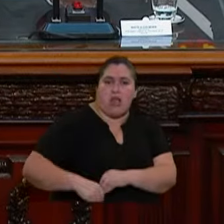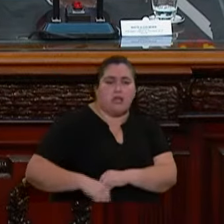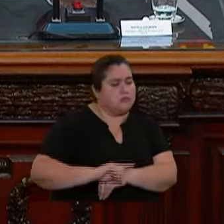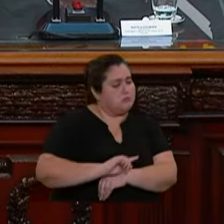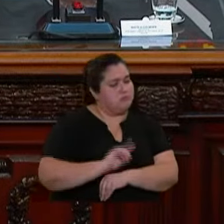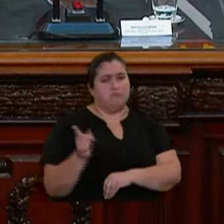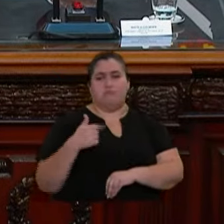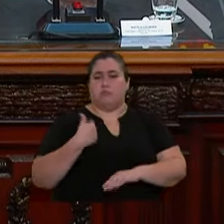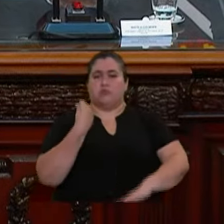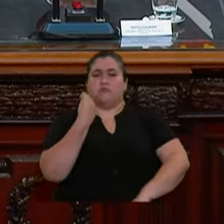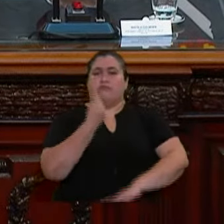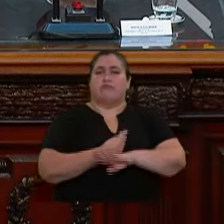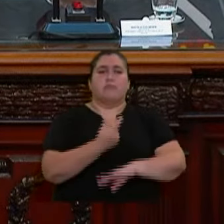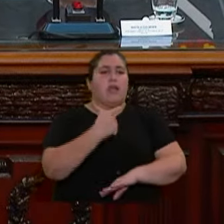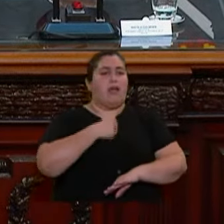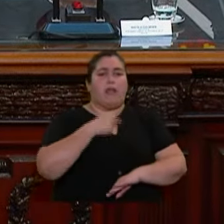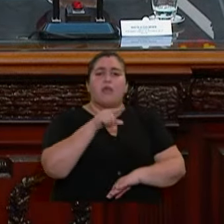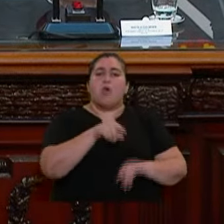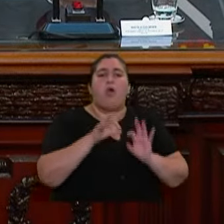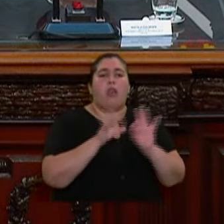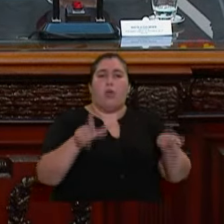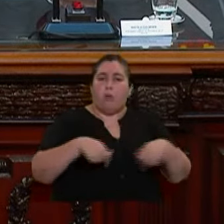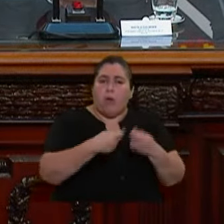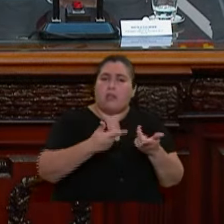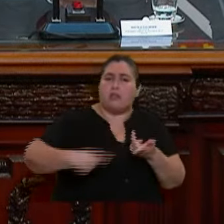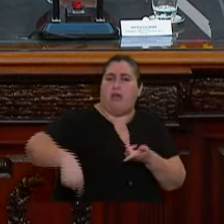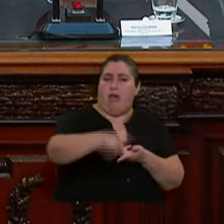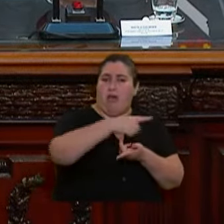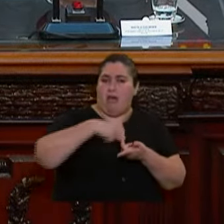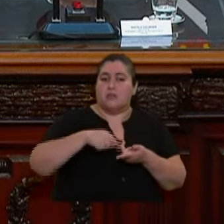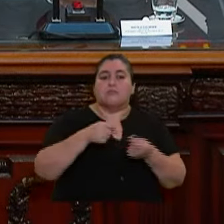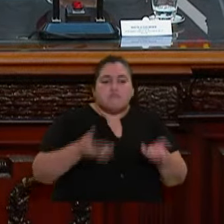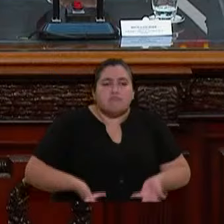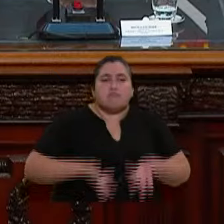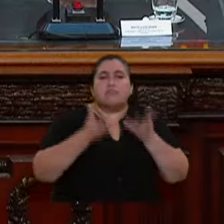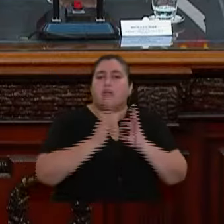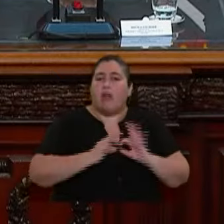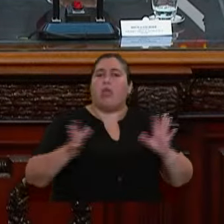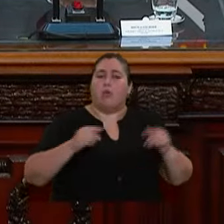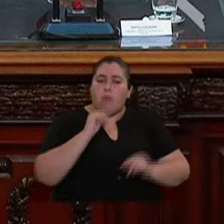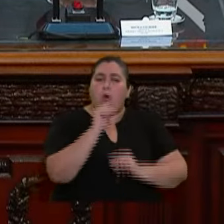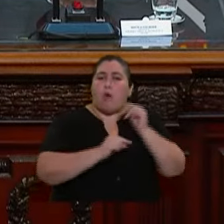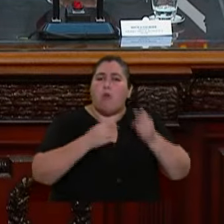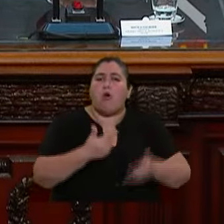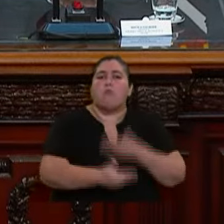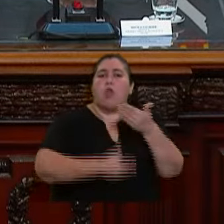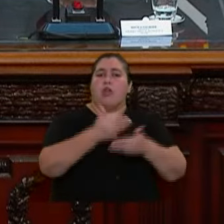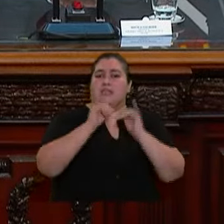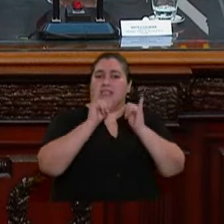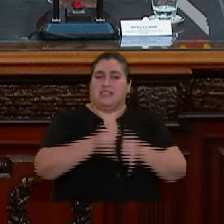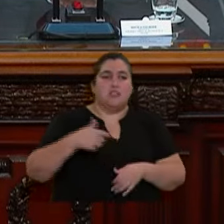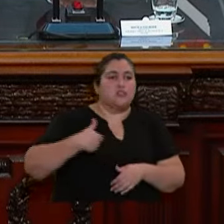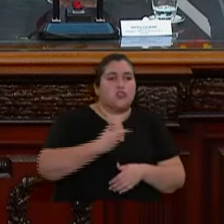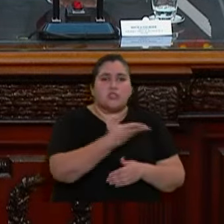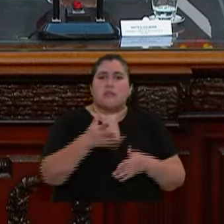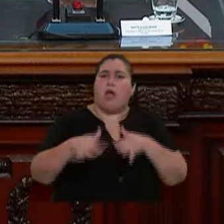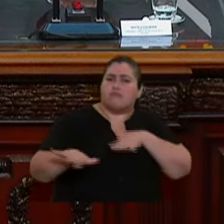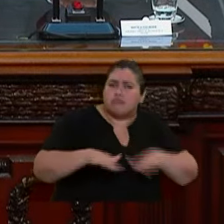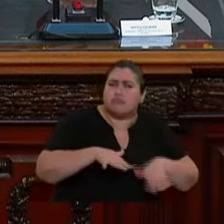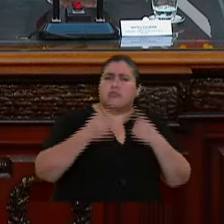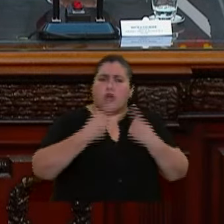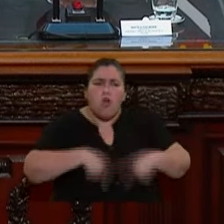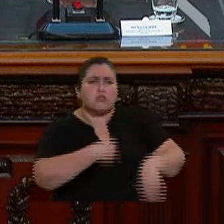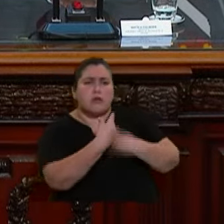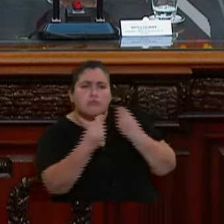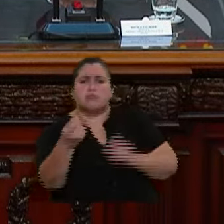vinimos a devolverle la libertad a los argentinos, porque solo una sociedad libre puede progresar, solo una sociedad dinámica que trabaja, que emplea,